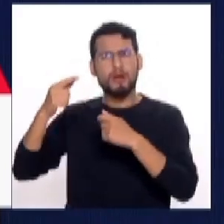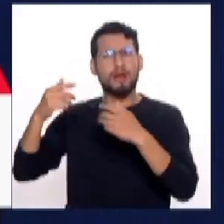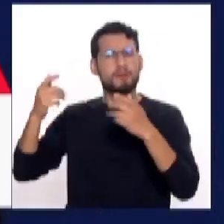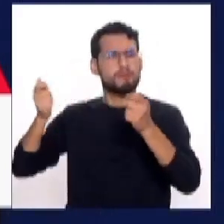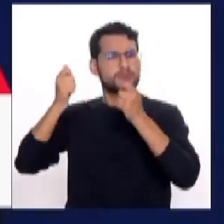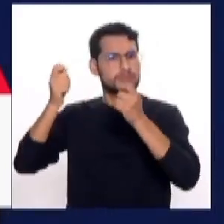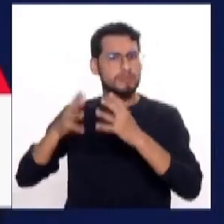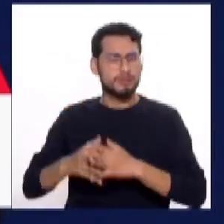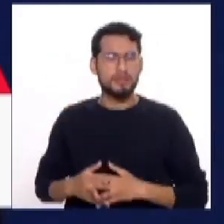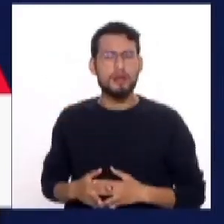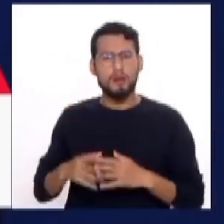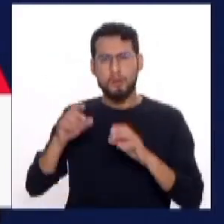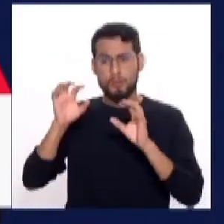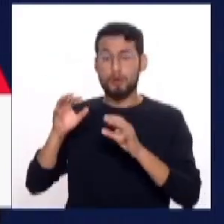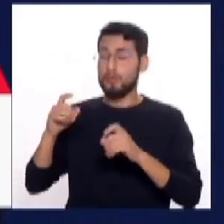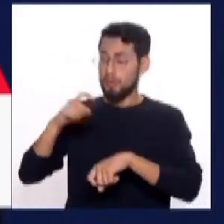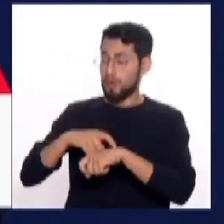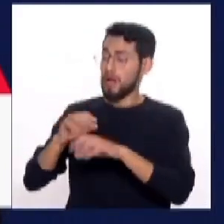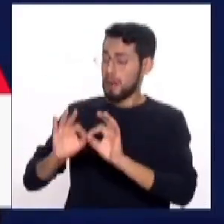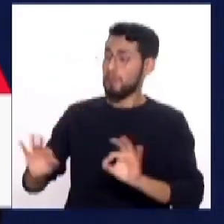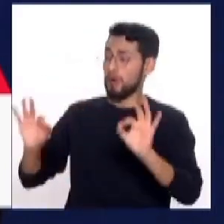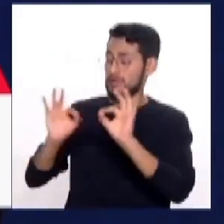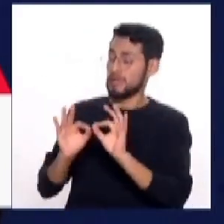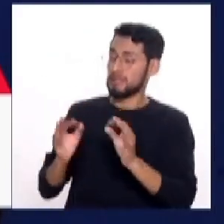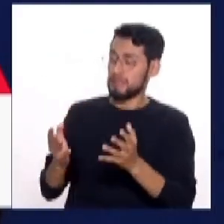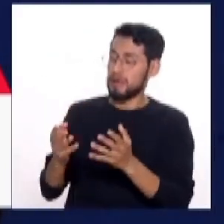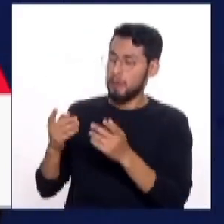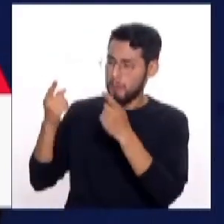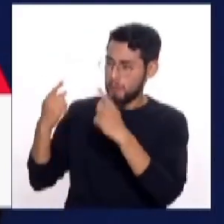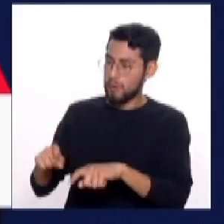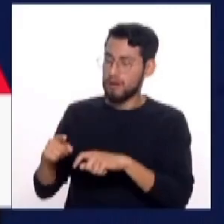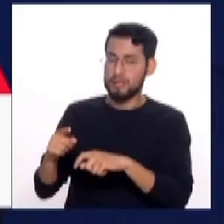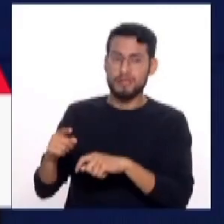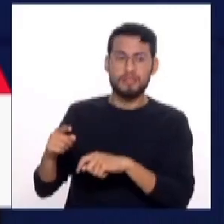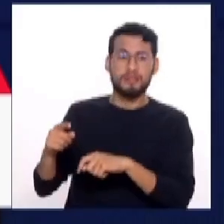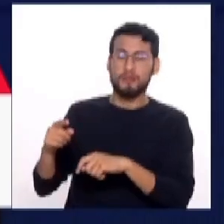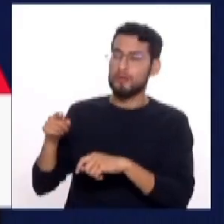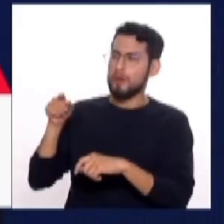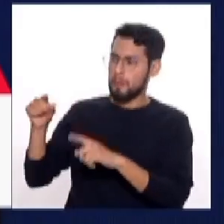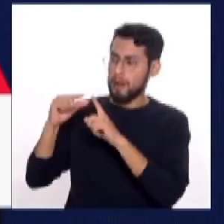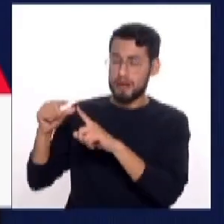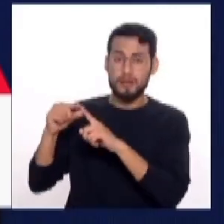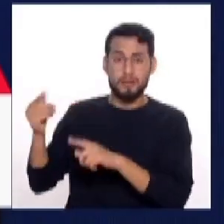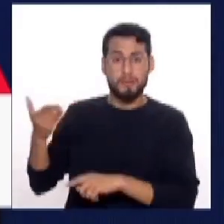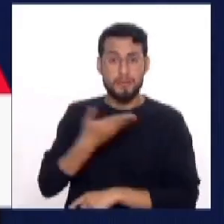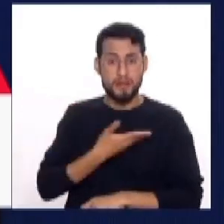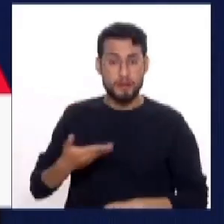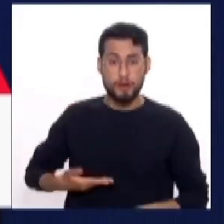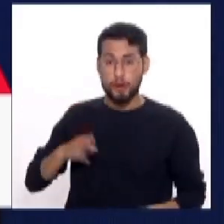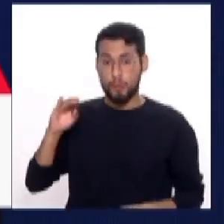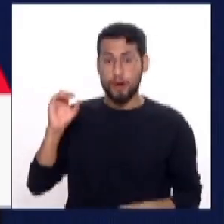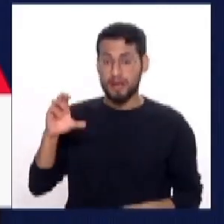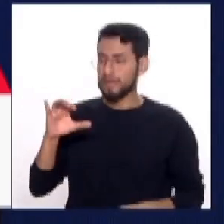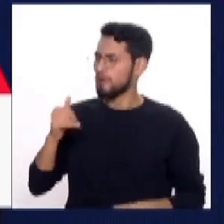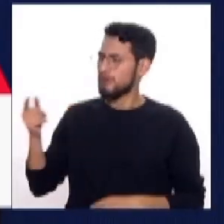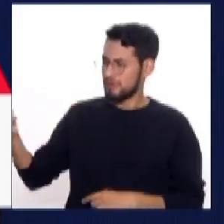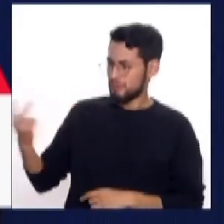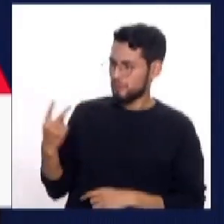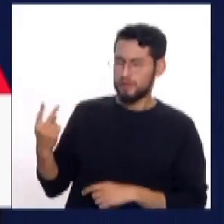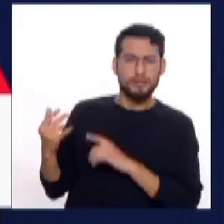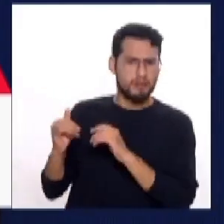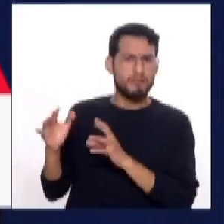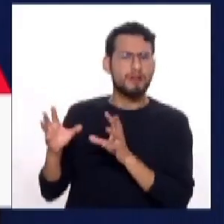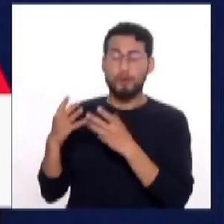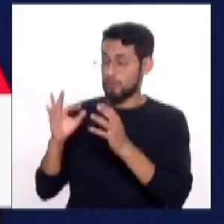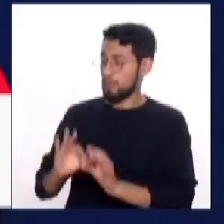Memorial para marcar ese momento tan importante sus palabras presidente así como las palabras de los demás que intervinieron